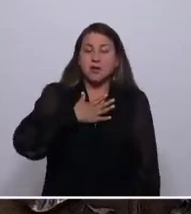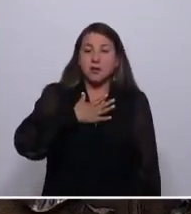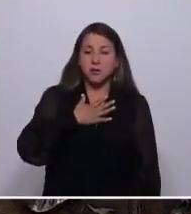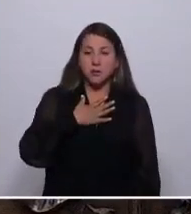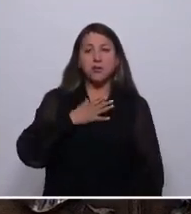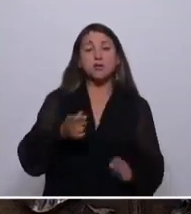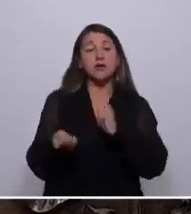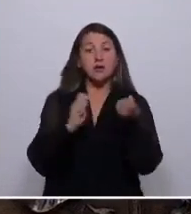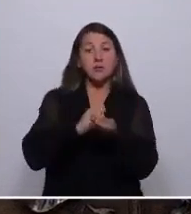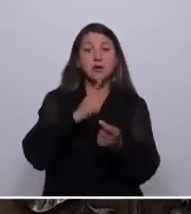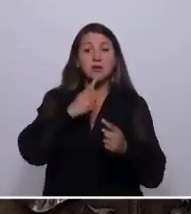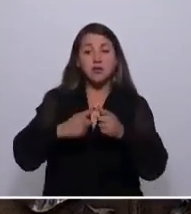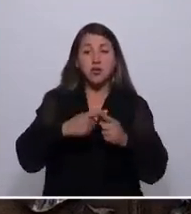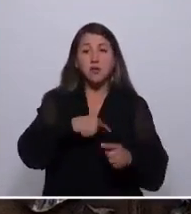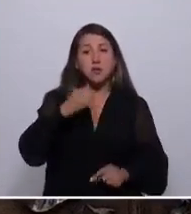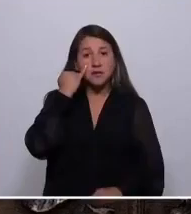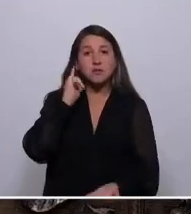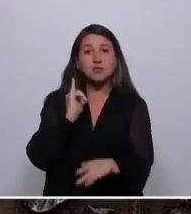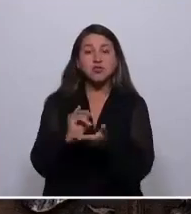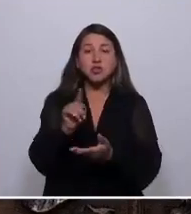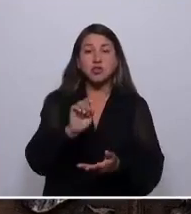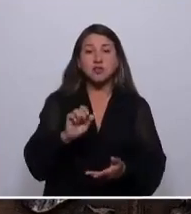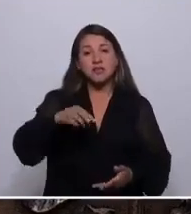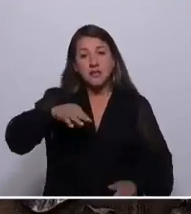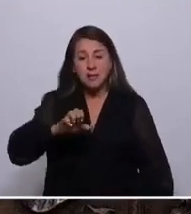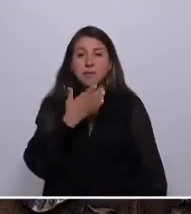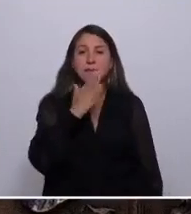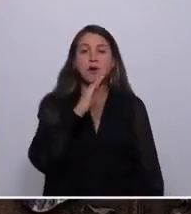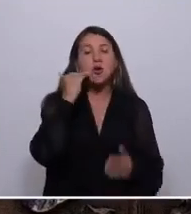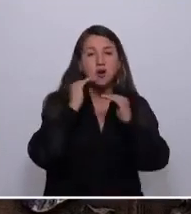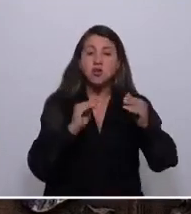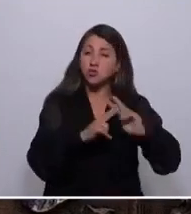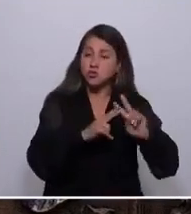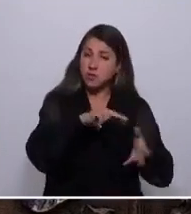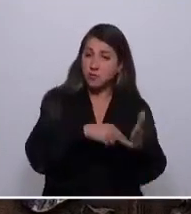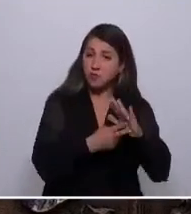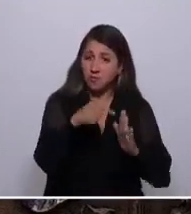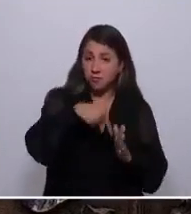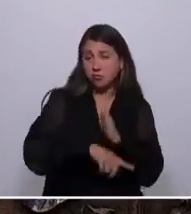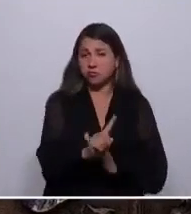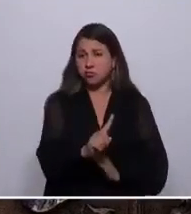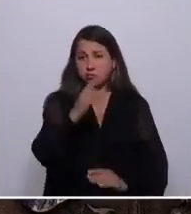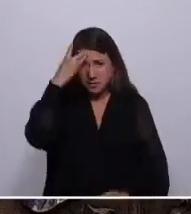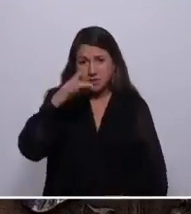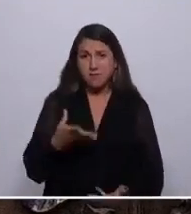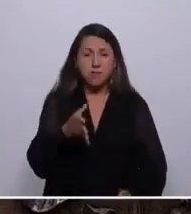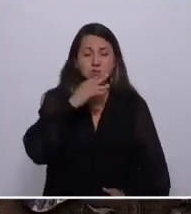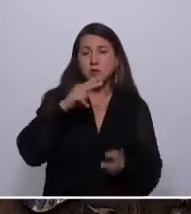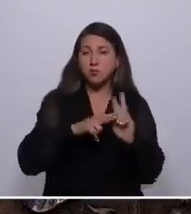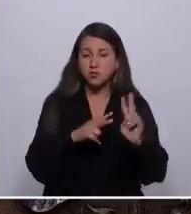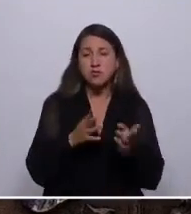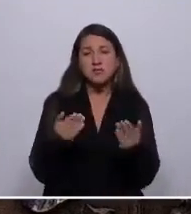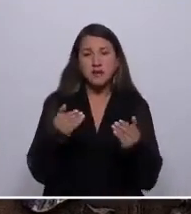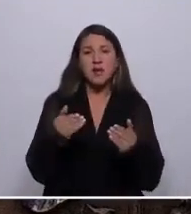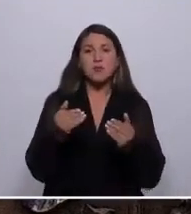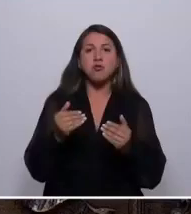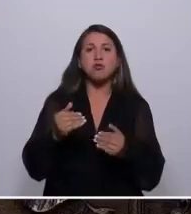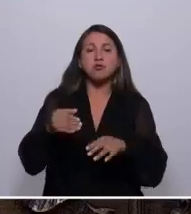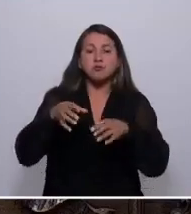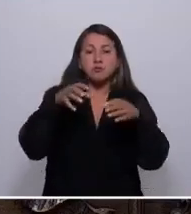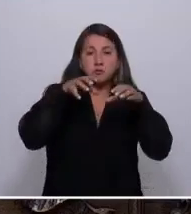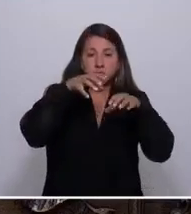Cambiar el nombre de la institución SENAME a Mejor Niñez no soluciona el problema de fondo y eso lo sabemos. Necesitamos un órgano de